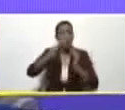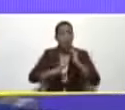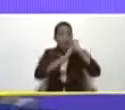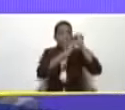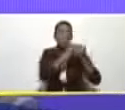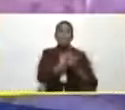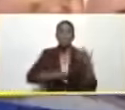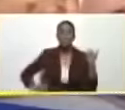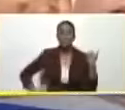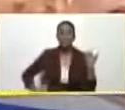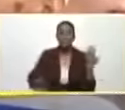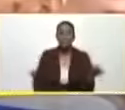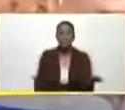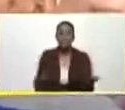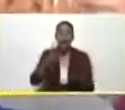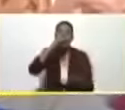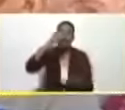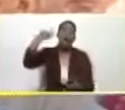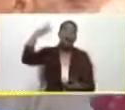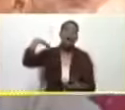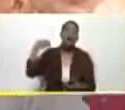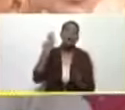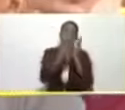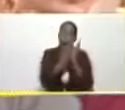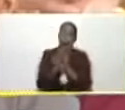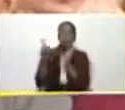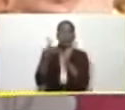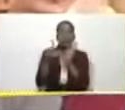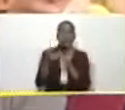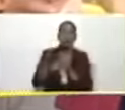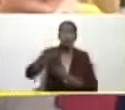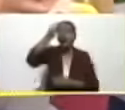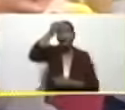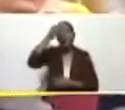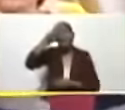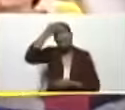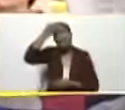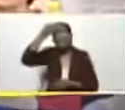y presidente a los años de forja cuando era jovencito